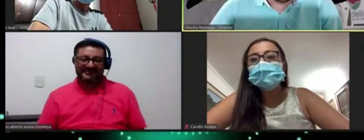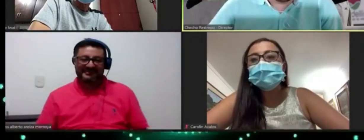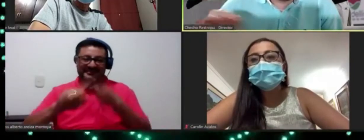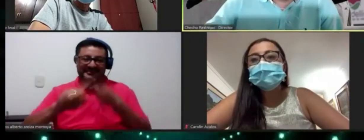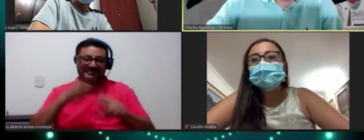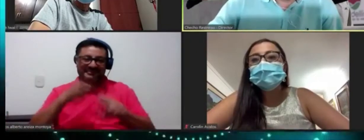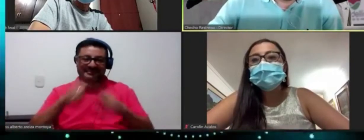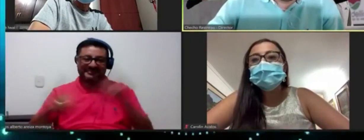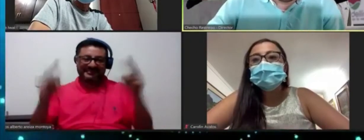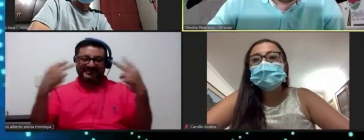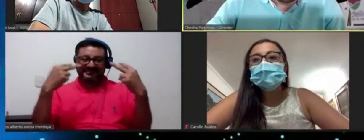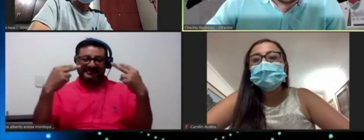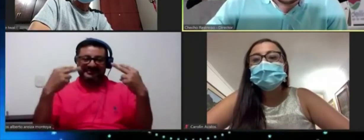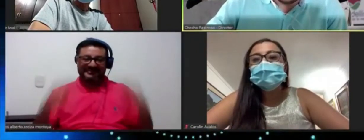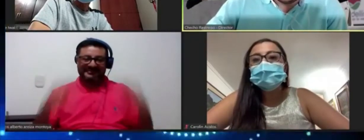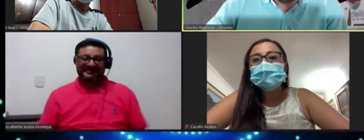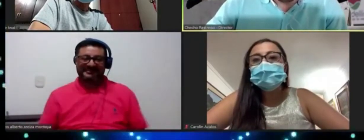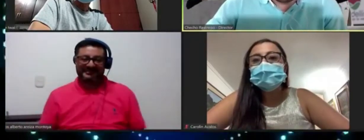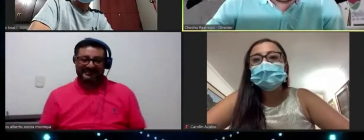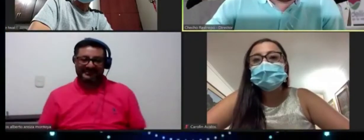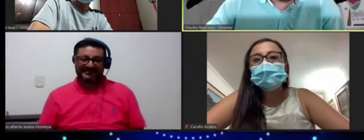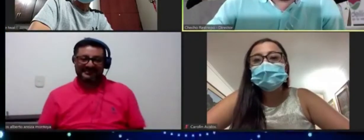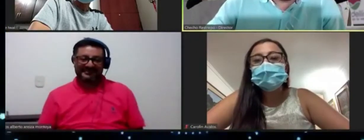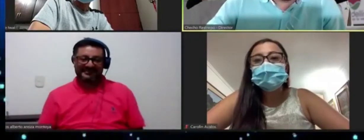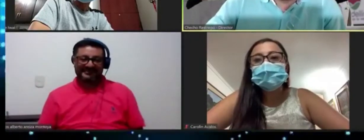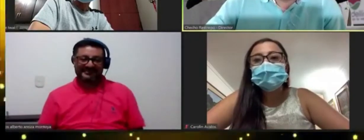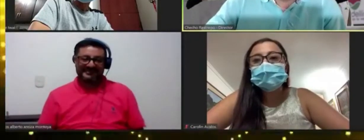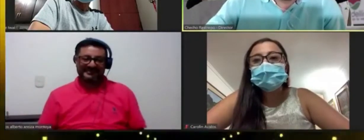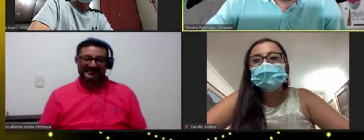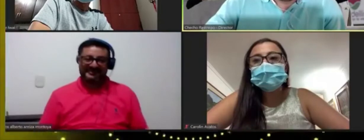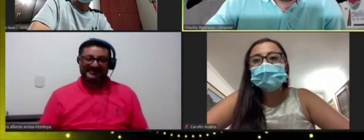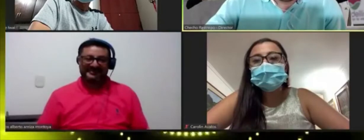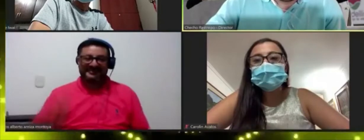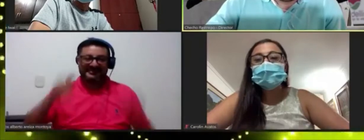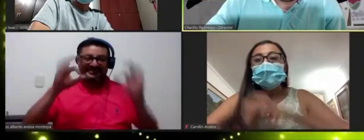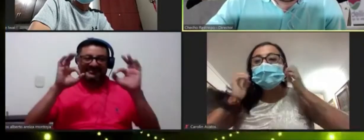nuestro canal de YouTube. ¿Se me quedó algo, Caro?